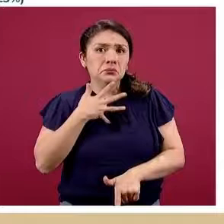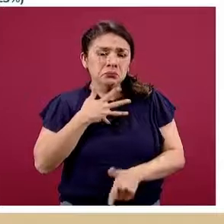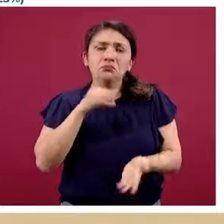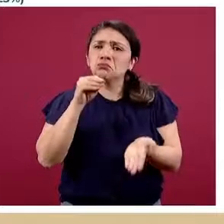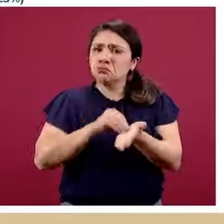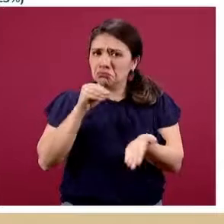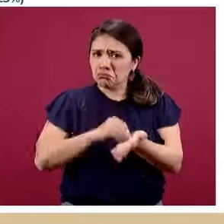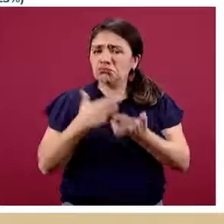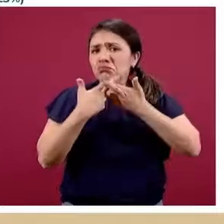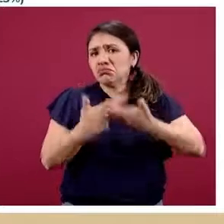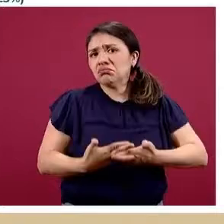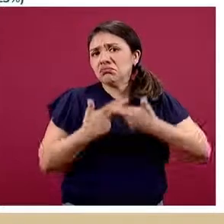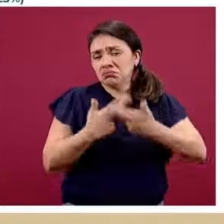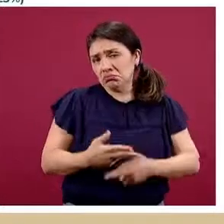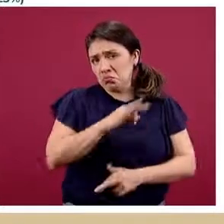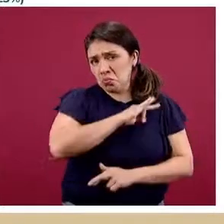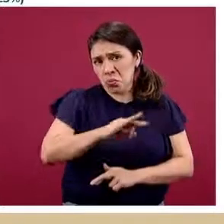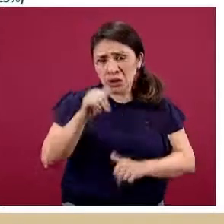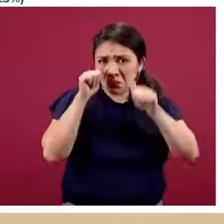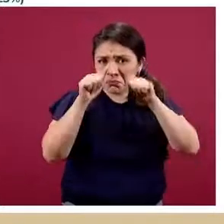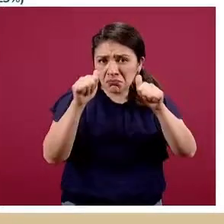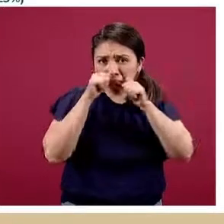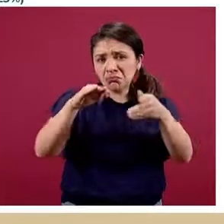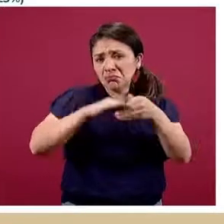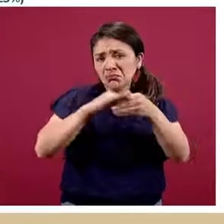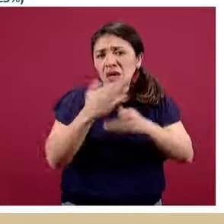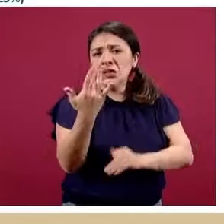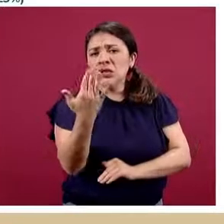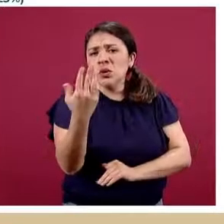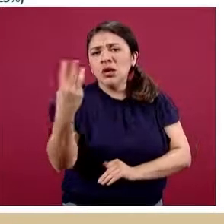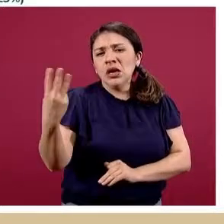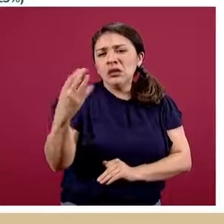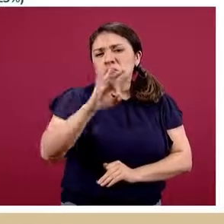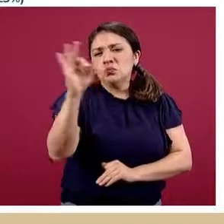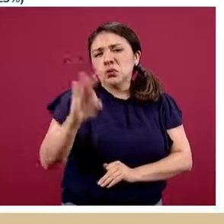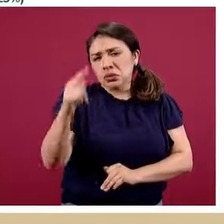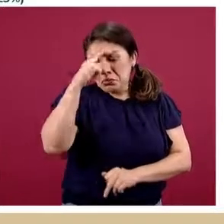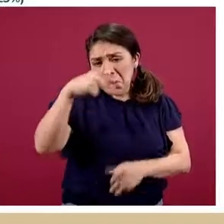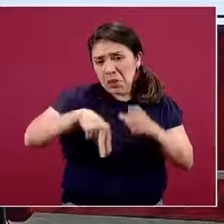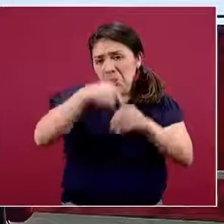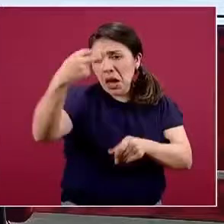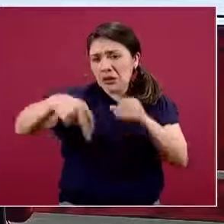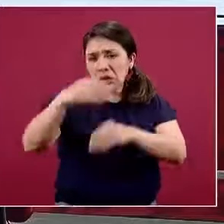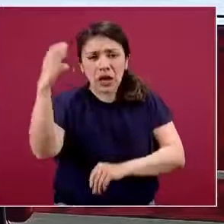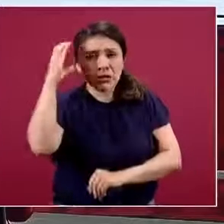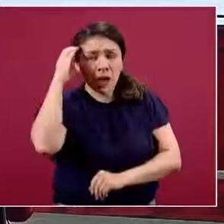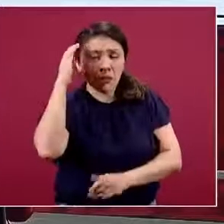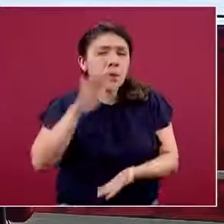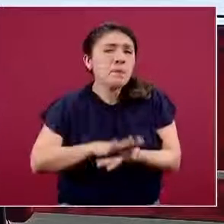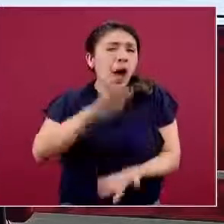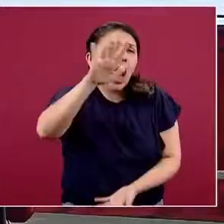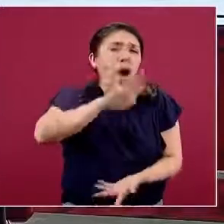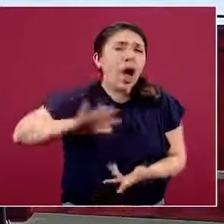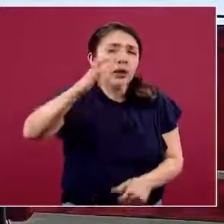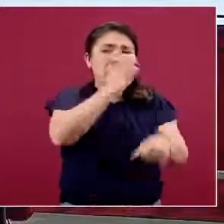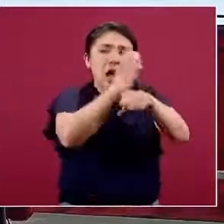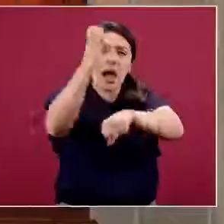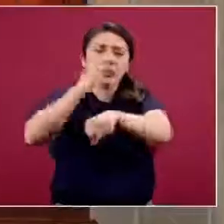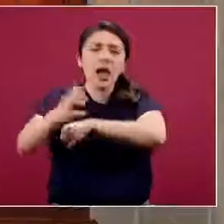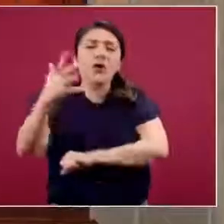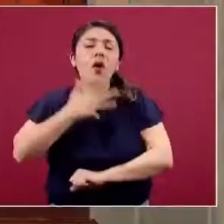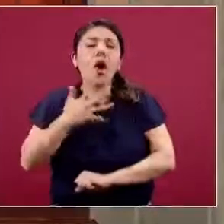igualmente todas las entidades tienen al menos un 53% de disponibilidad, y la mayoría de ellas